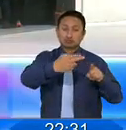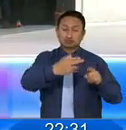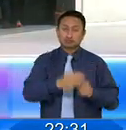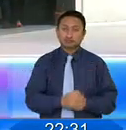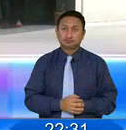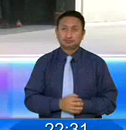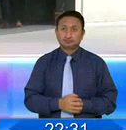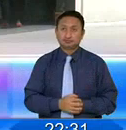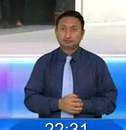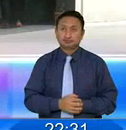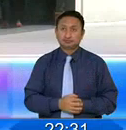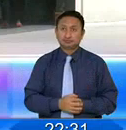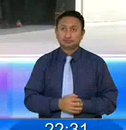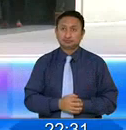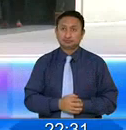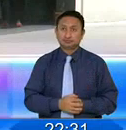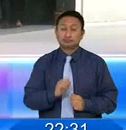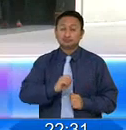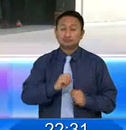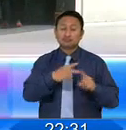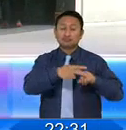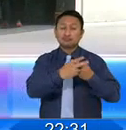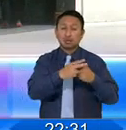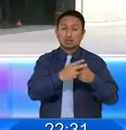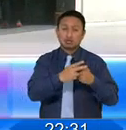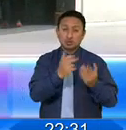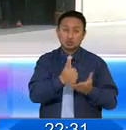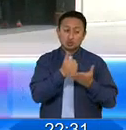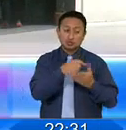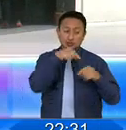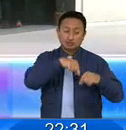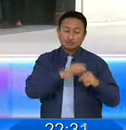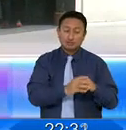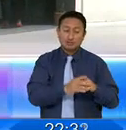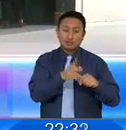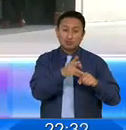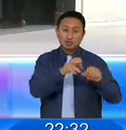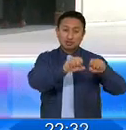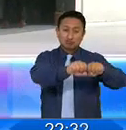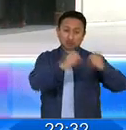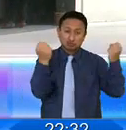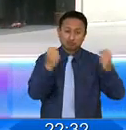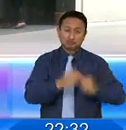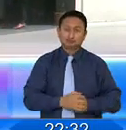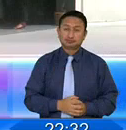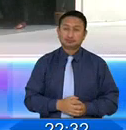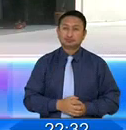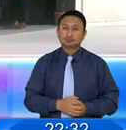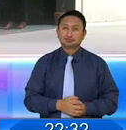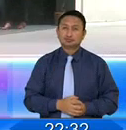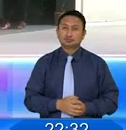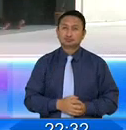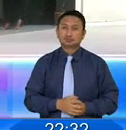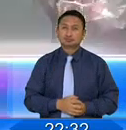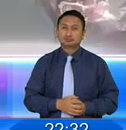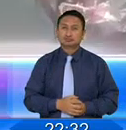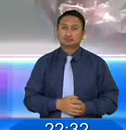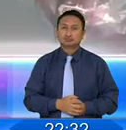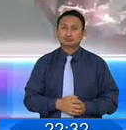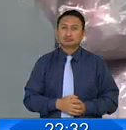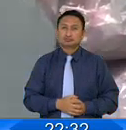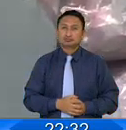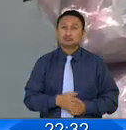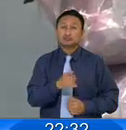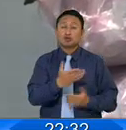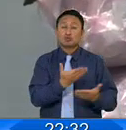y elementos que son utilizados para poder abrir o estruchar tanto inmuebles como vehículos. Entre